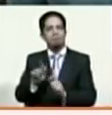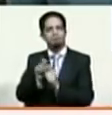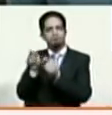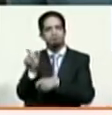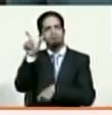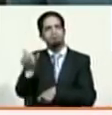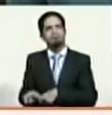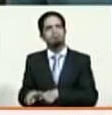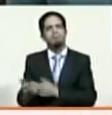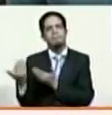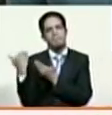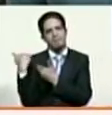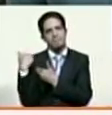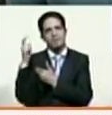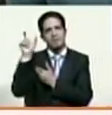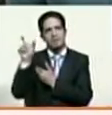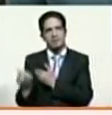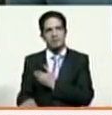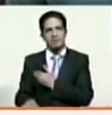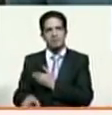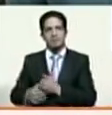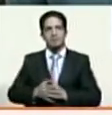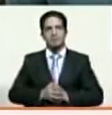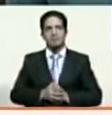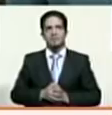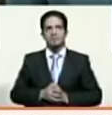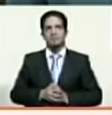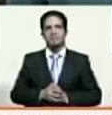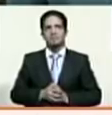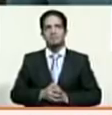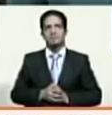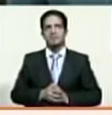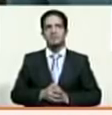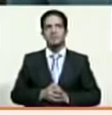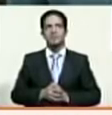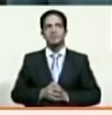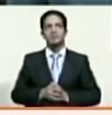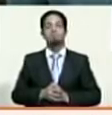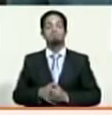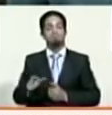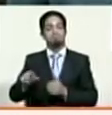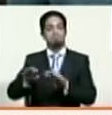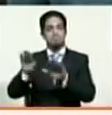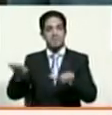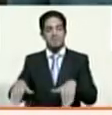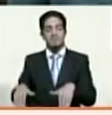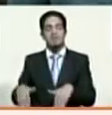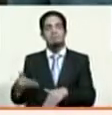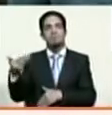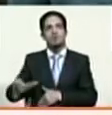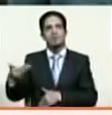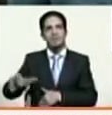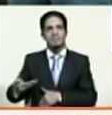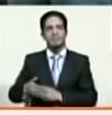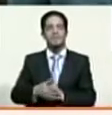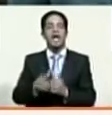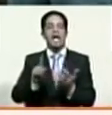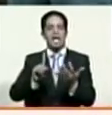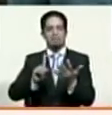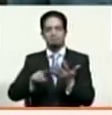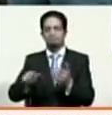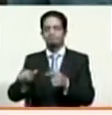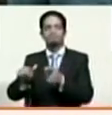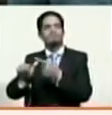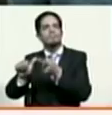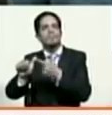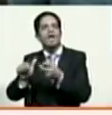doctor Gregorio Sánchez. Bueno, una mesa trascendental. Alimentos. Como lo ha dicho